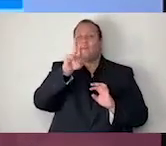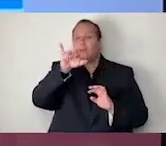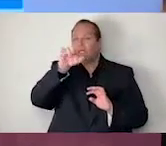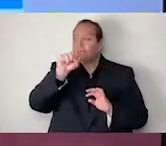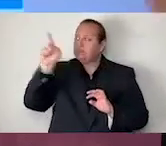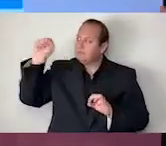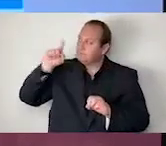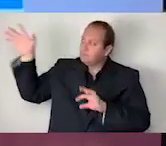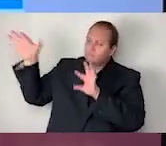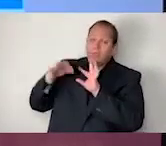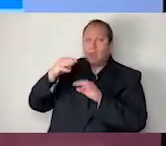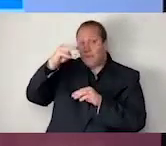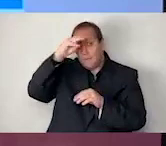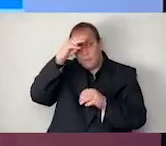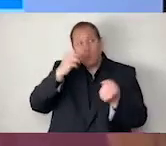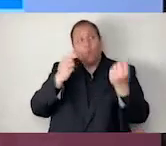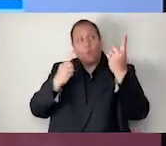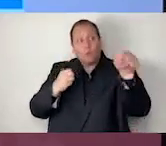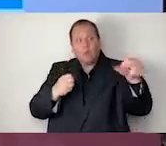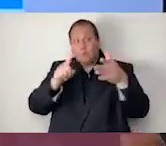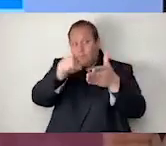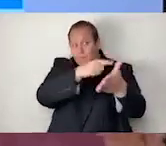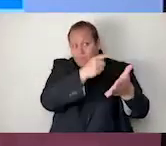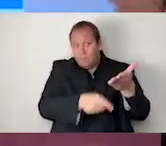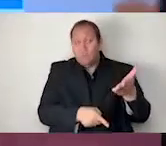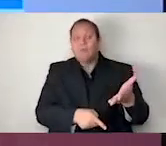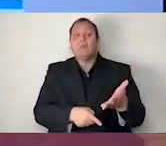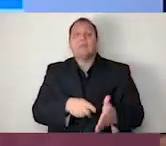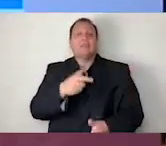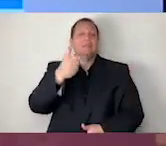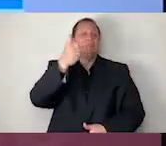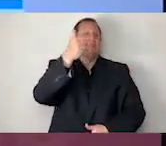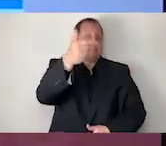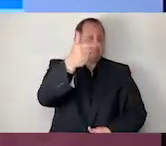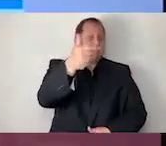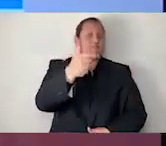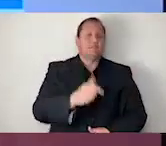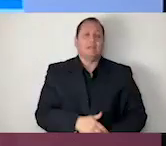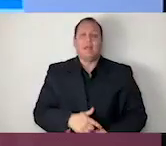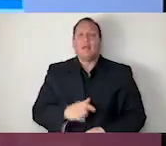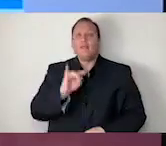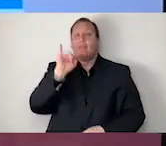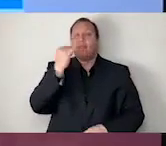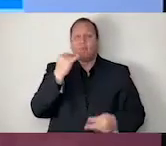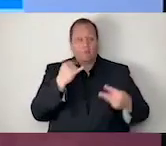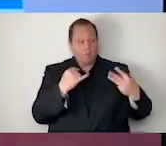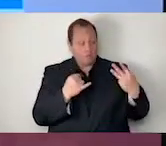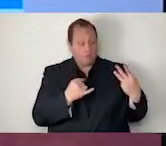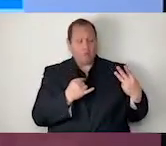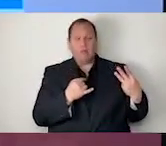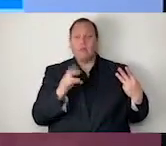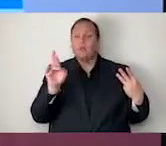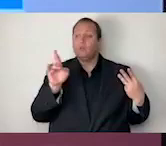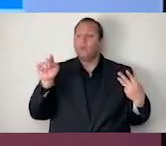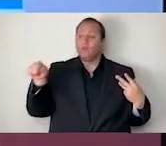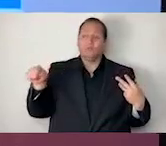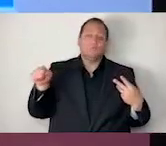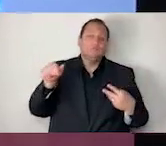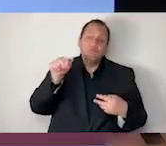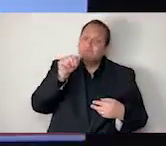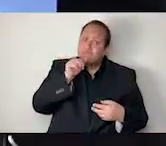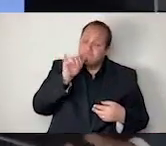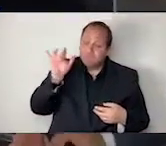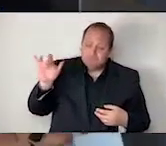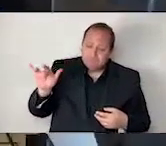así es como vamos el mexicano se suspendieron siete empresas tres en tijuana rosarito todavía